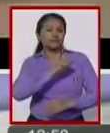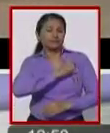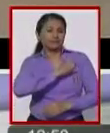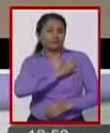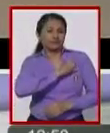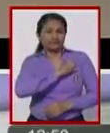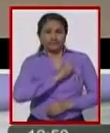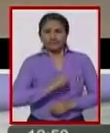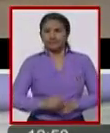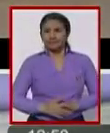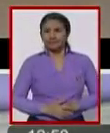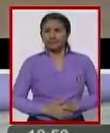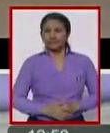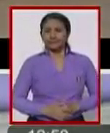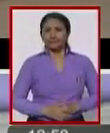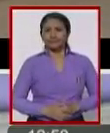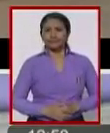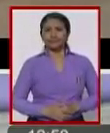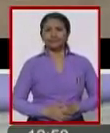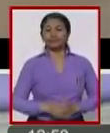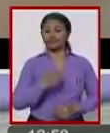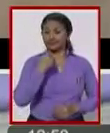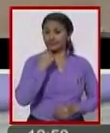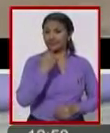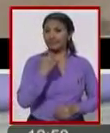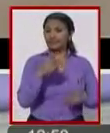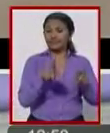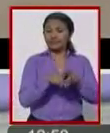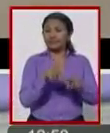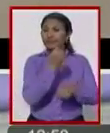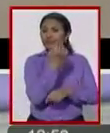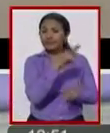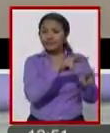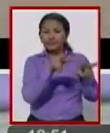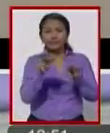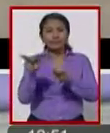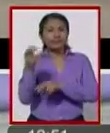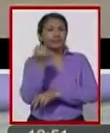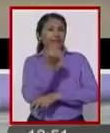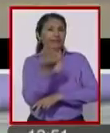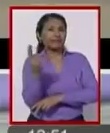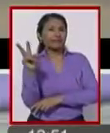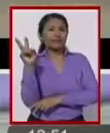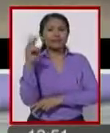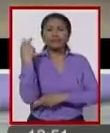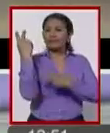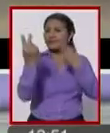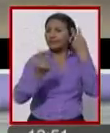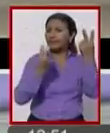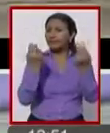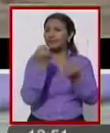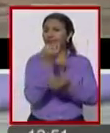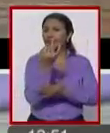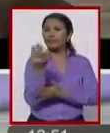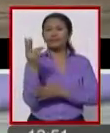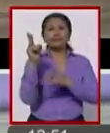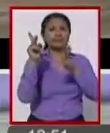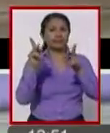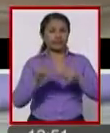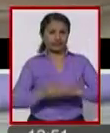del subcomandante de la policía. Ahora, ¿se ha visto por ahí alguna visita tal vez o que ha